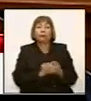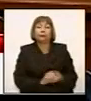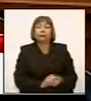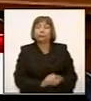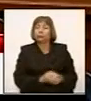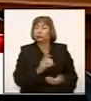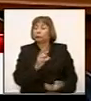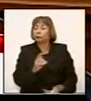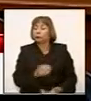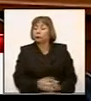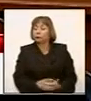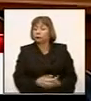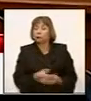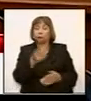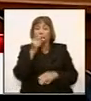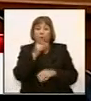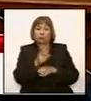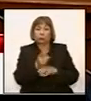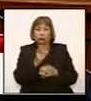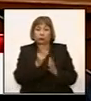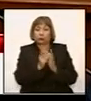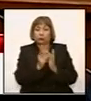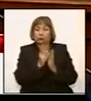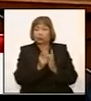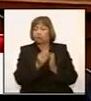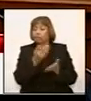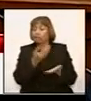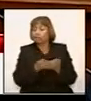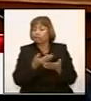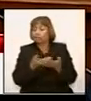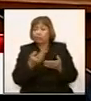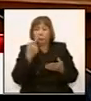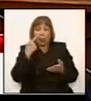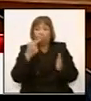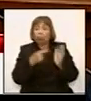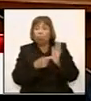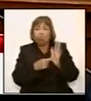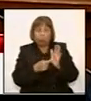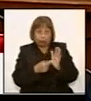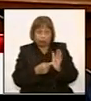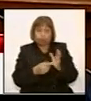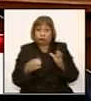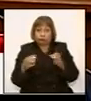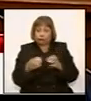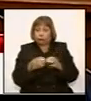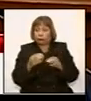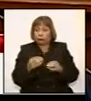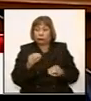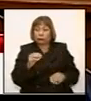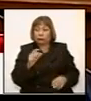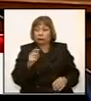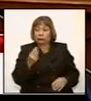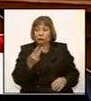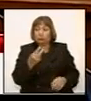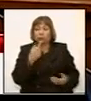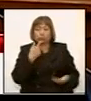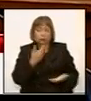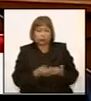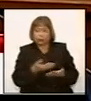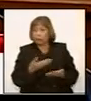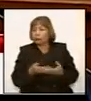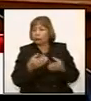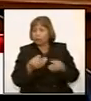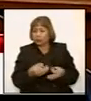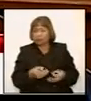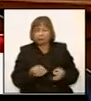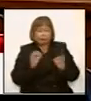de Dictaminante y se han lo que ha señalado la congresista Glave están considerados,